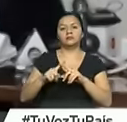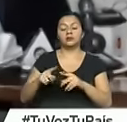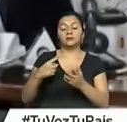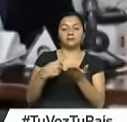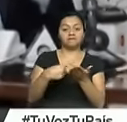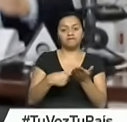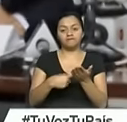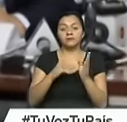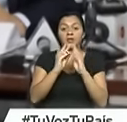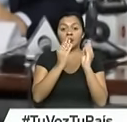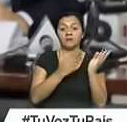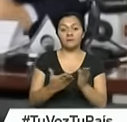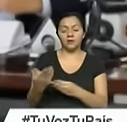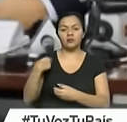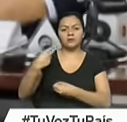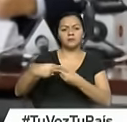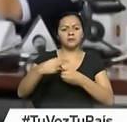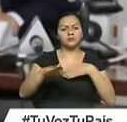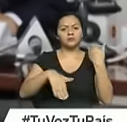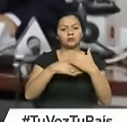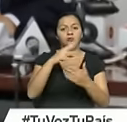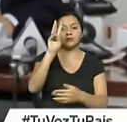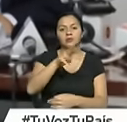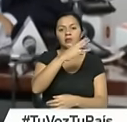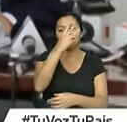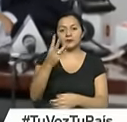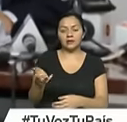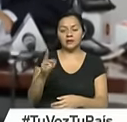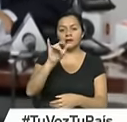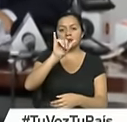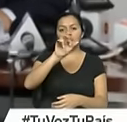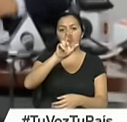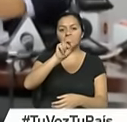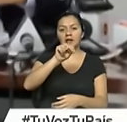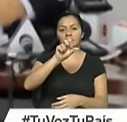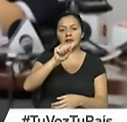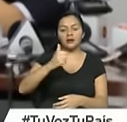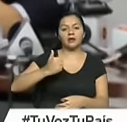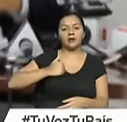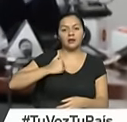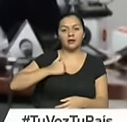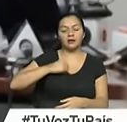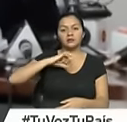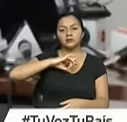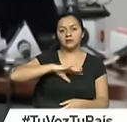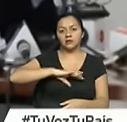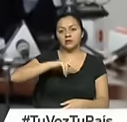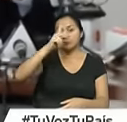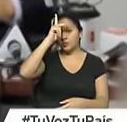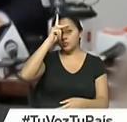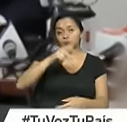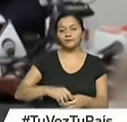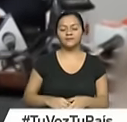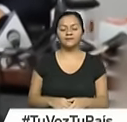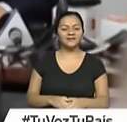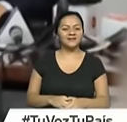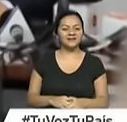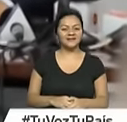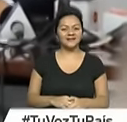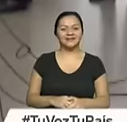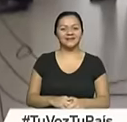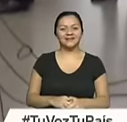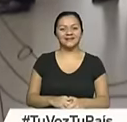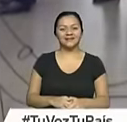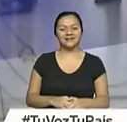El evento contará con participantes de Inglaterra, Irlanda, Canadá, Chile, Perú, entre otros. Cristina Pavón,